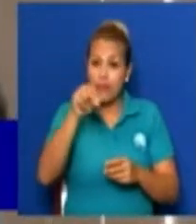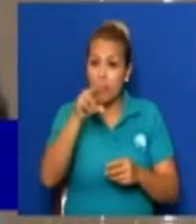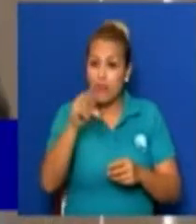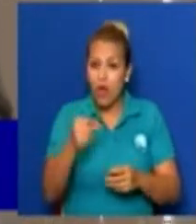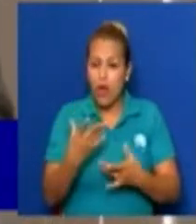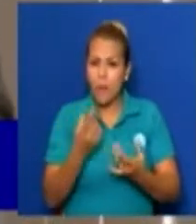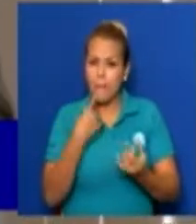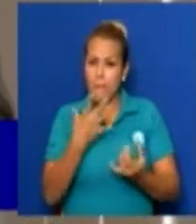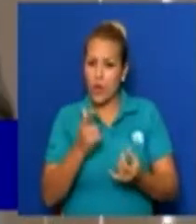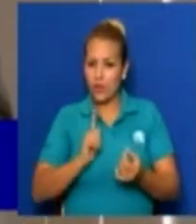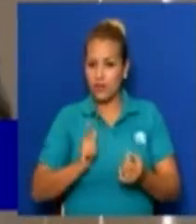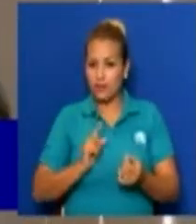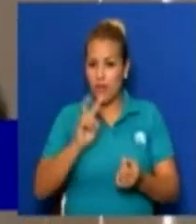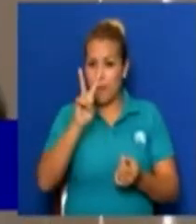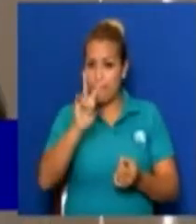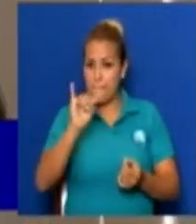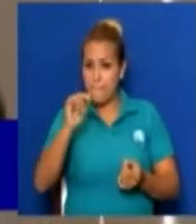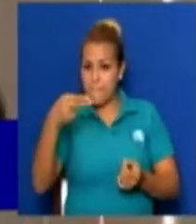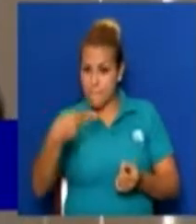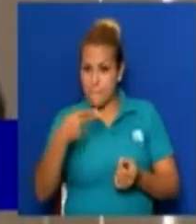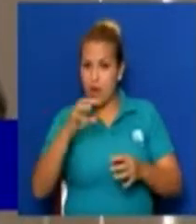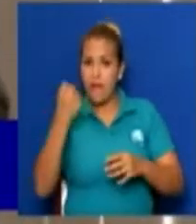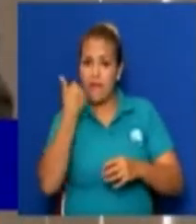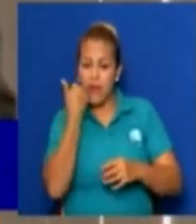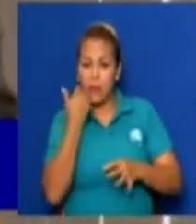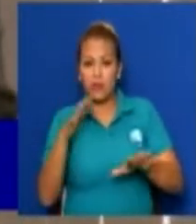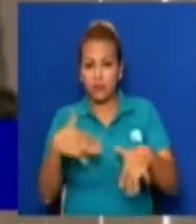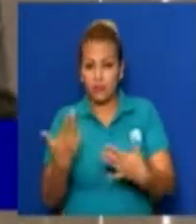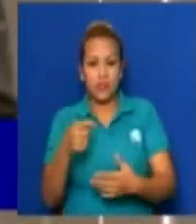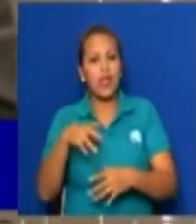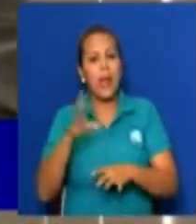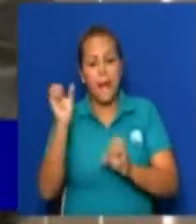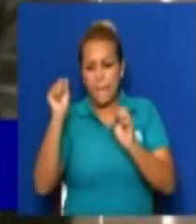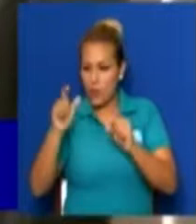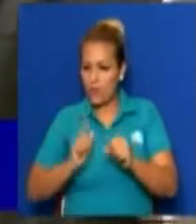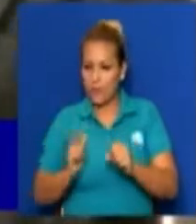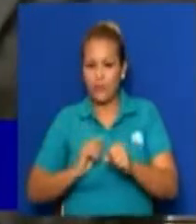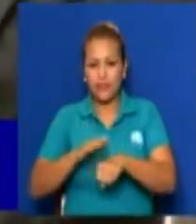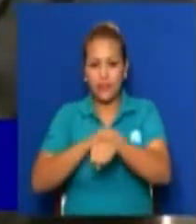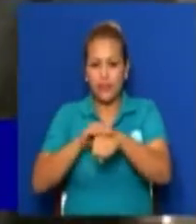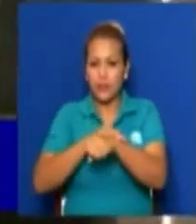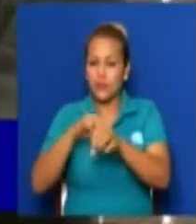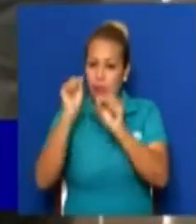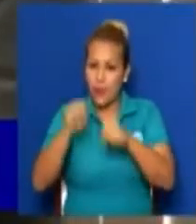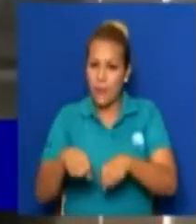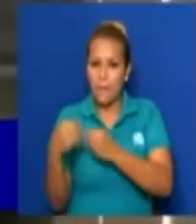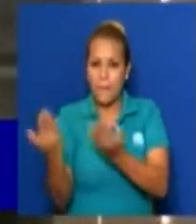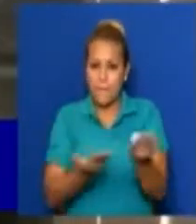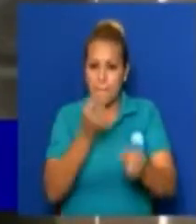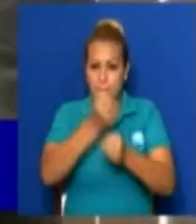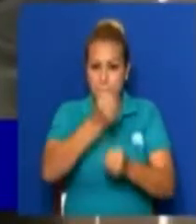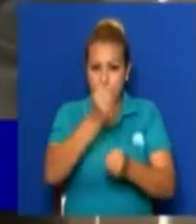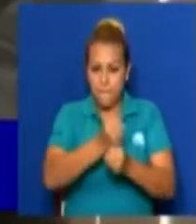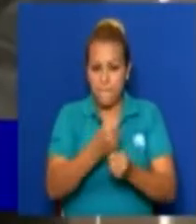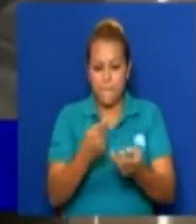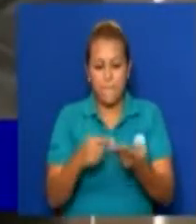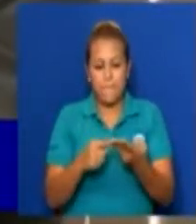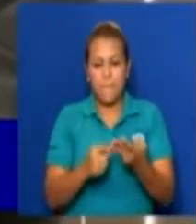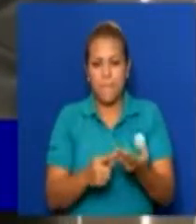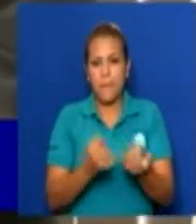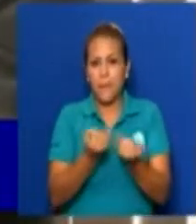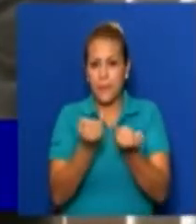VIH o por otra condición, entre otras disposiciones que tiene esta ley. También